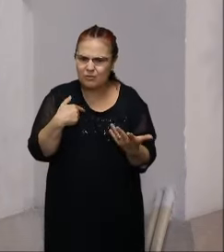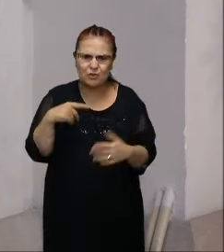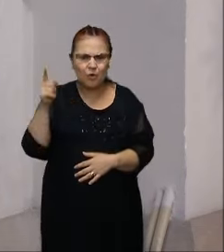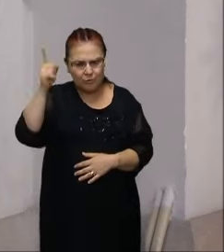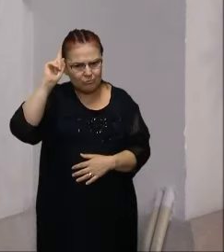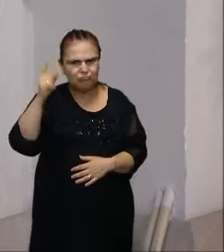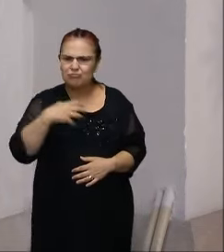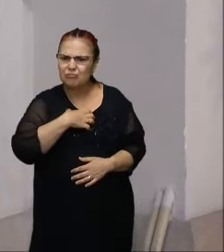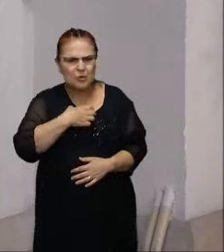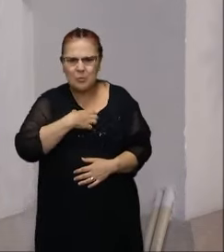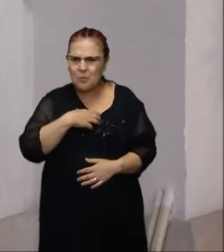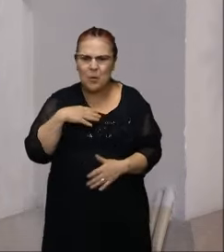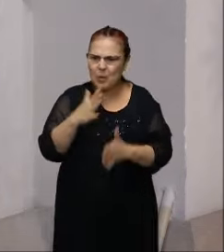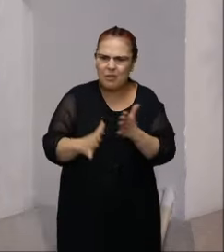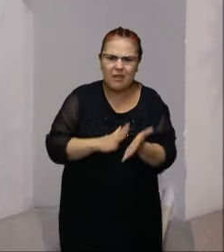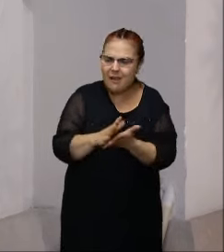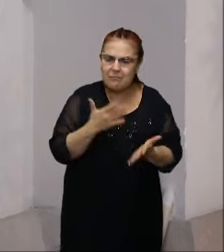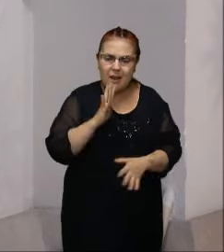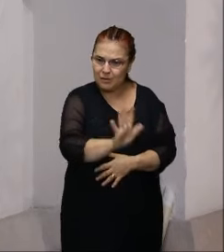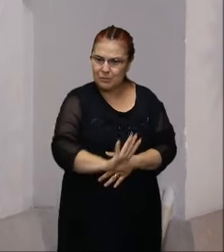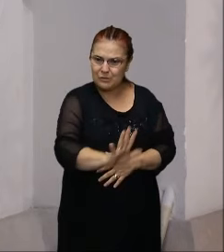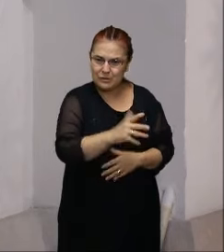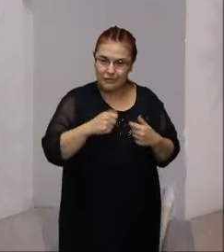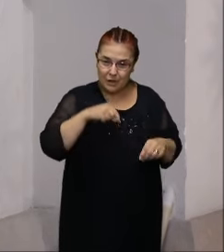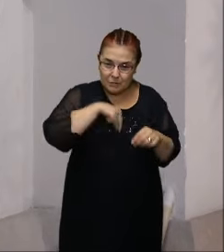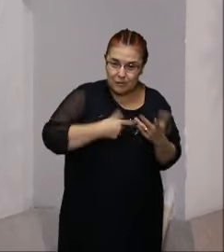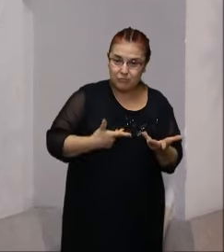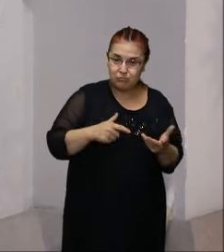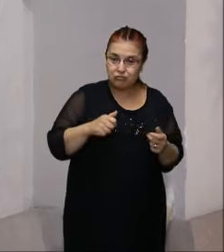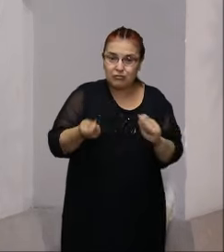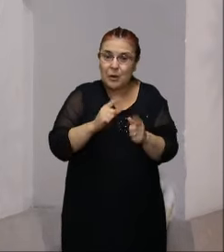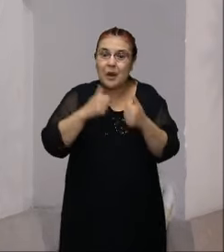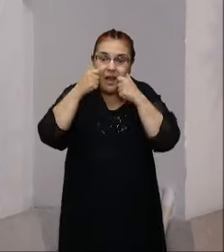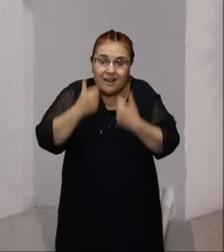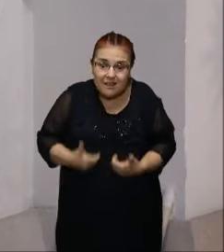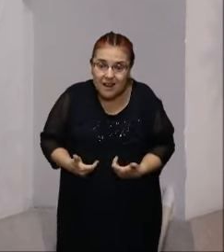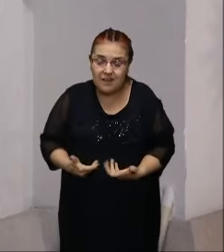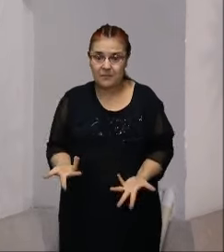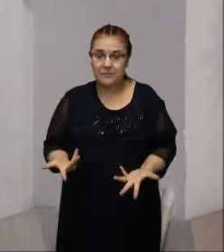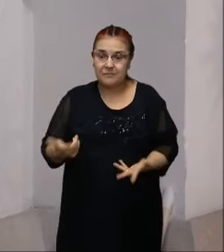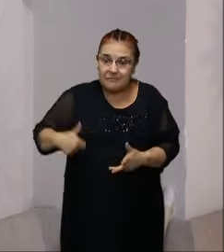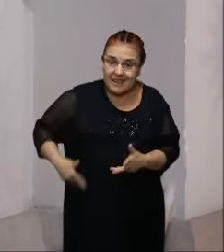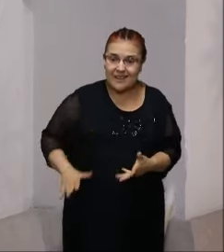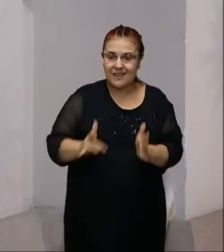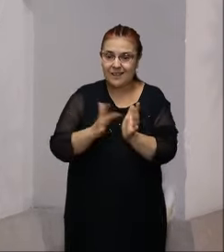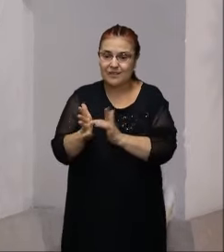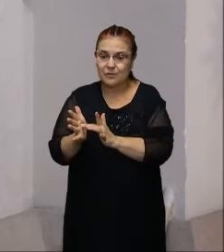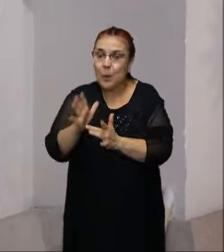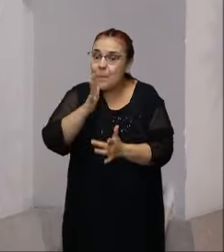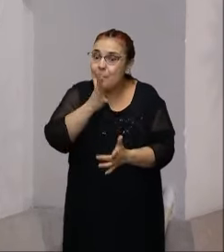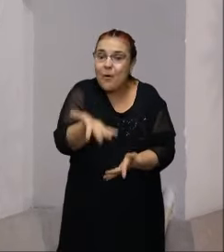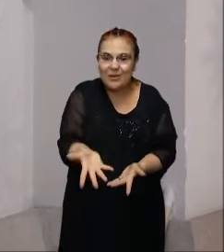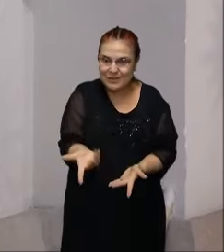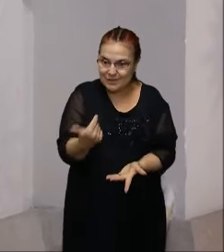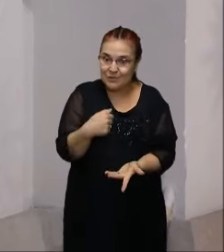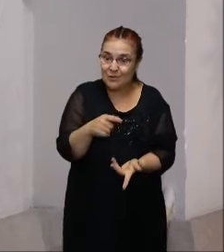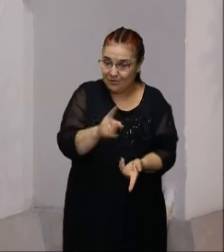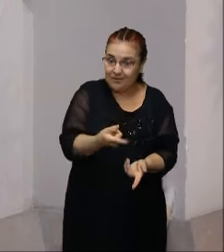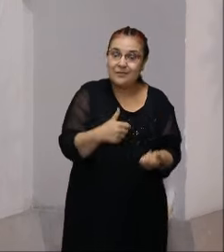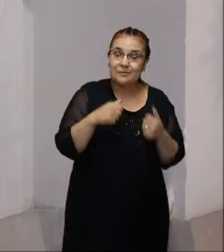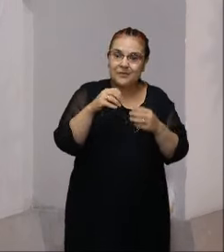a espirituales, sino como a carnales, como a niños en Cristo. Por eso, en vez de